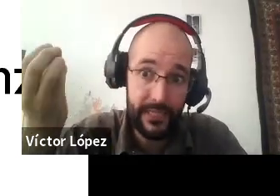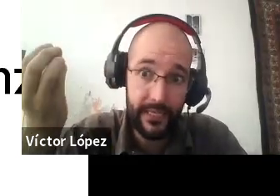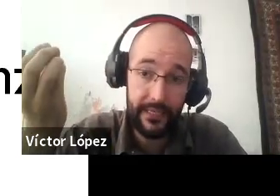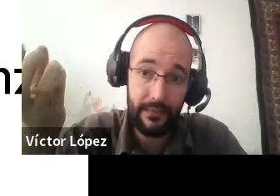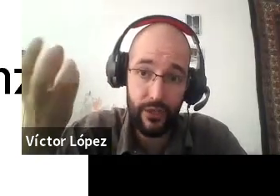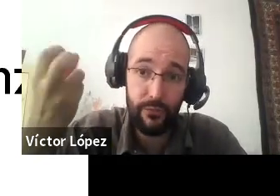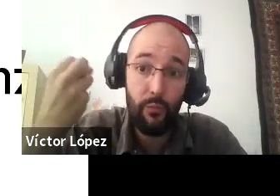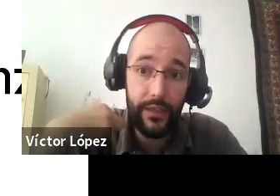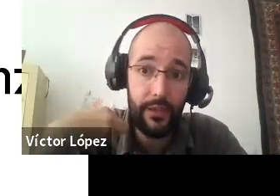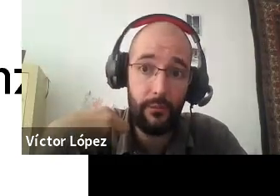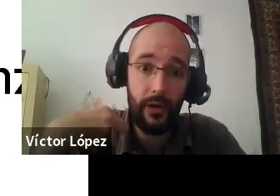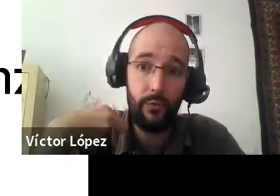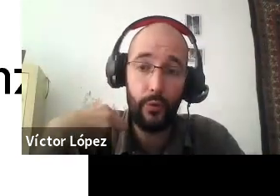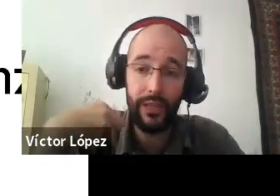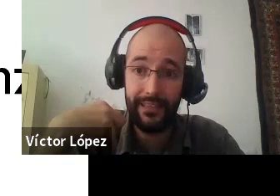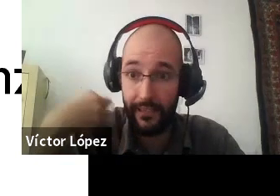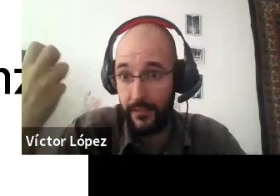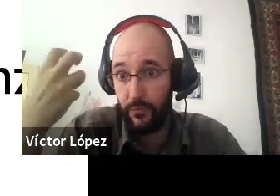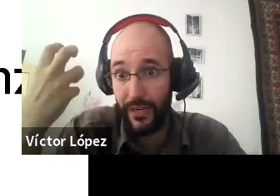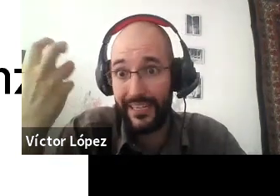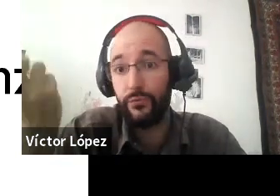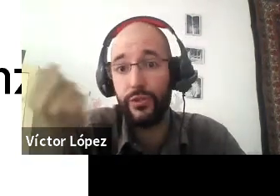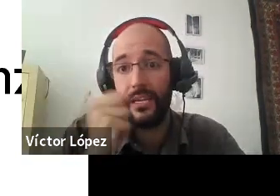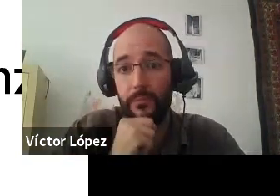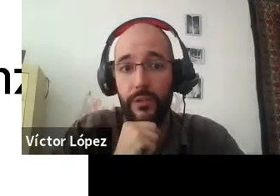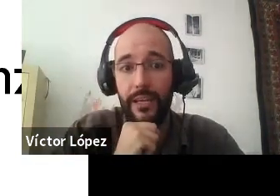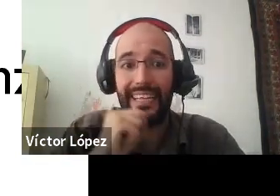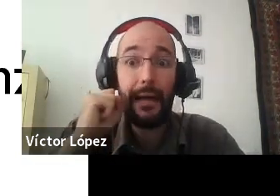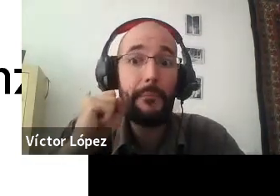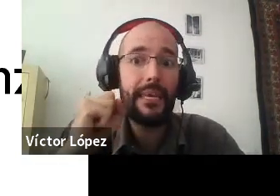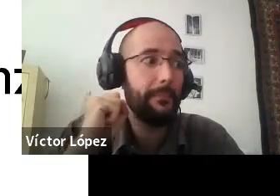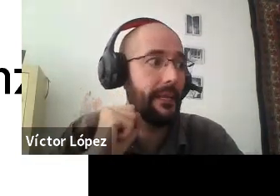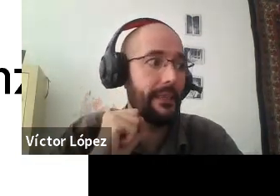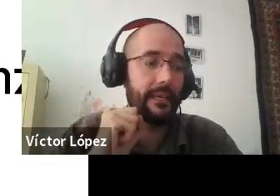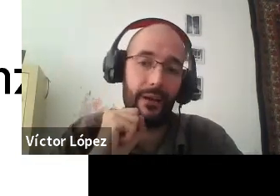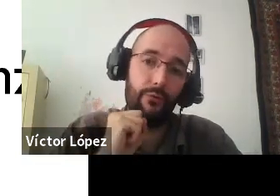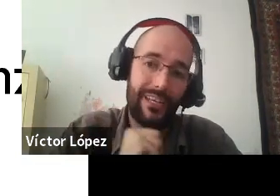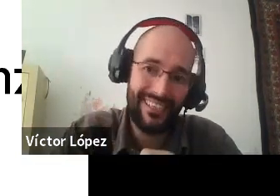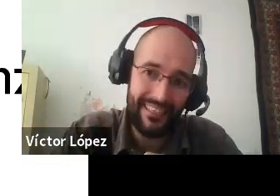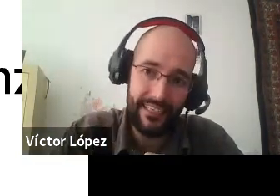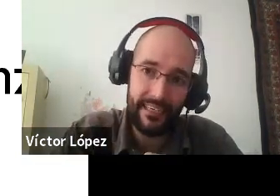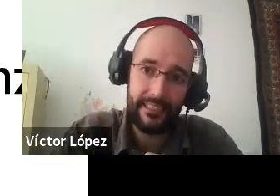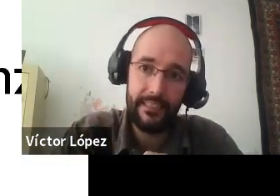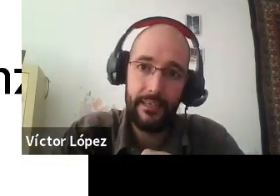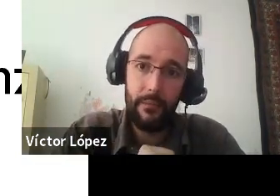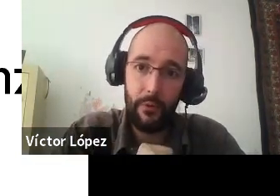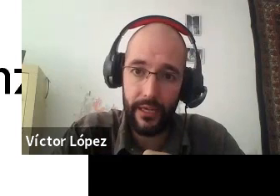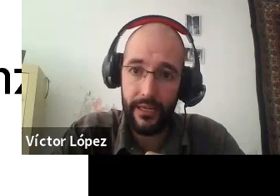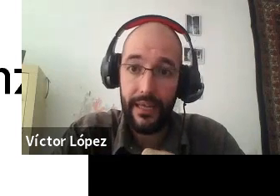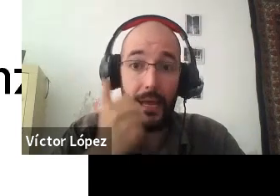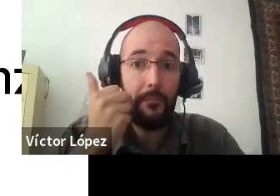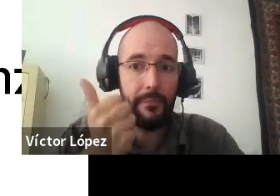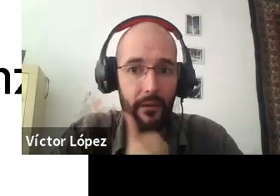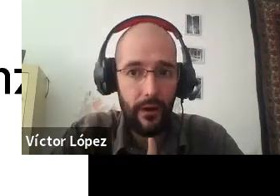de IPSE, digamos que es muy recibido por la comunidad y con gran entusiasmo, también aparecen algunas críticas. ¿Por